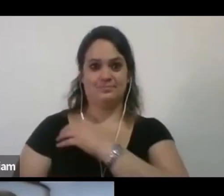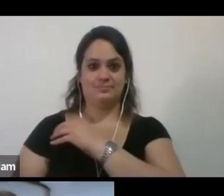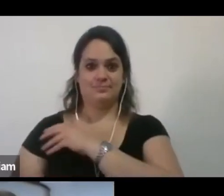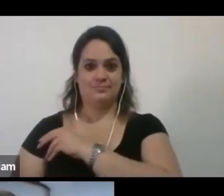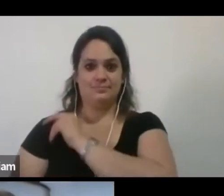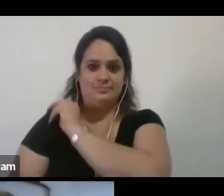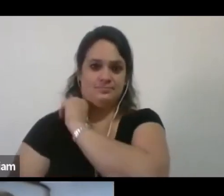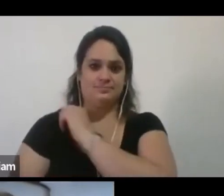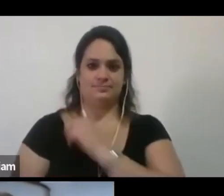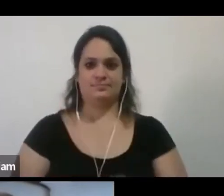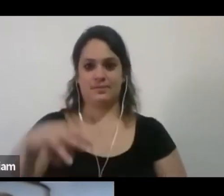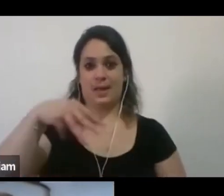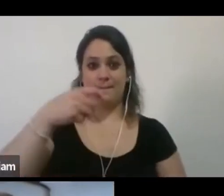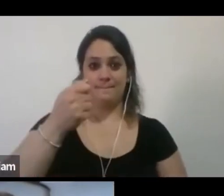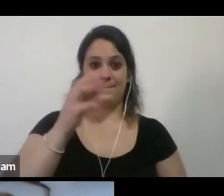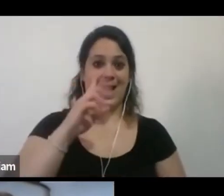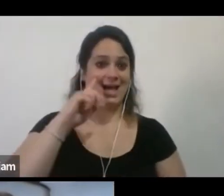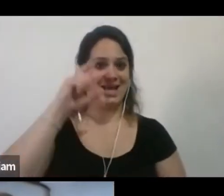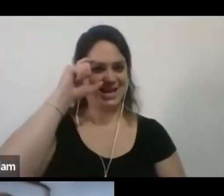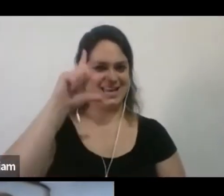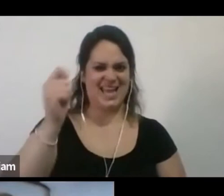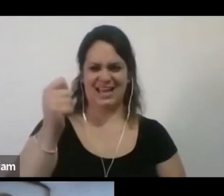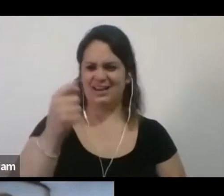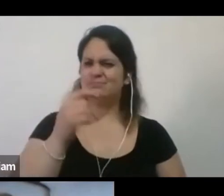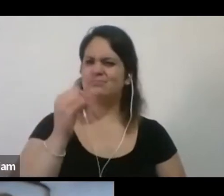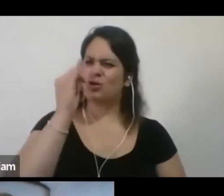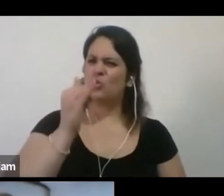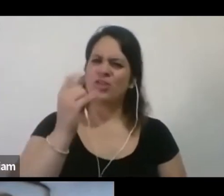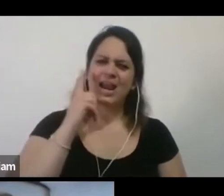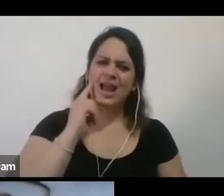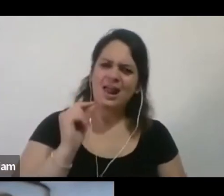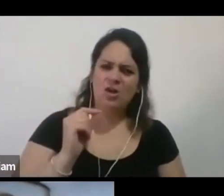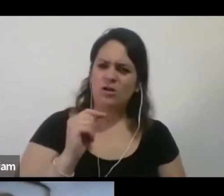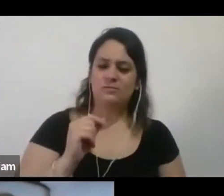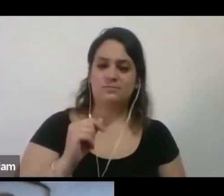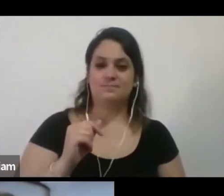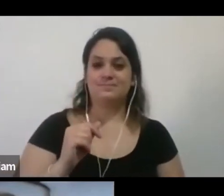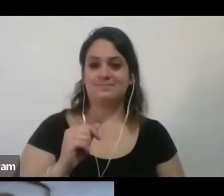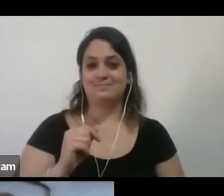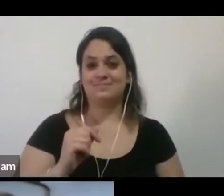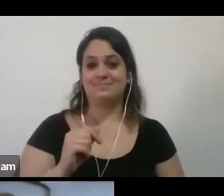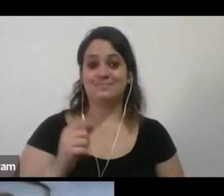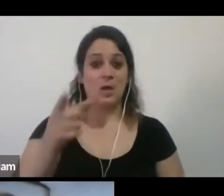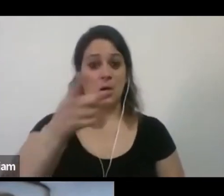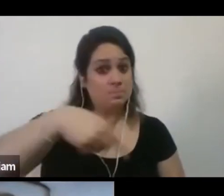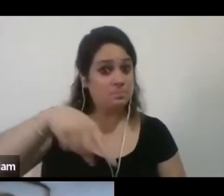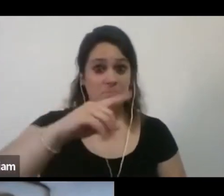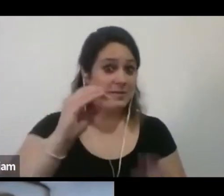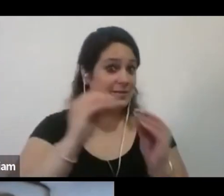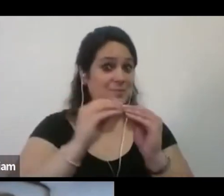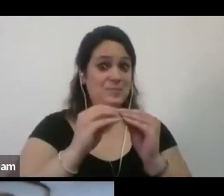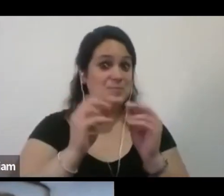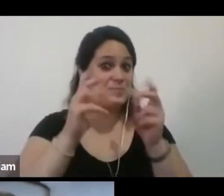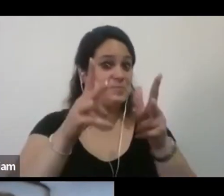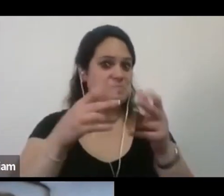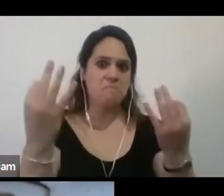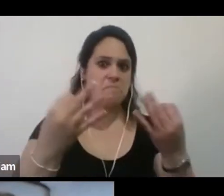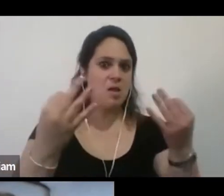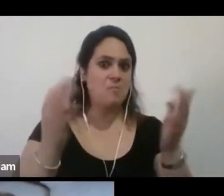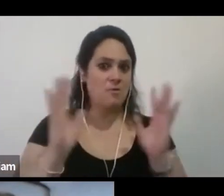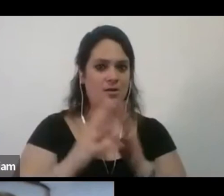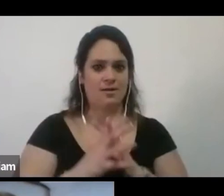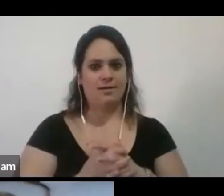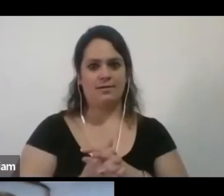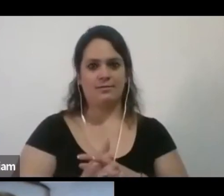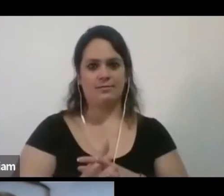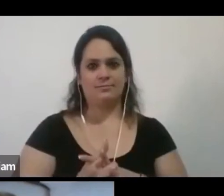Mari, ¿vos querés agregar algo, dar un cierre? No, todo lo que están diciendo, que es muy válido, que a veces